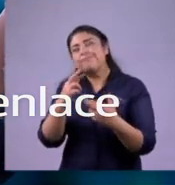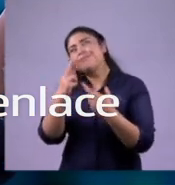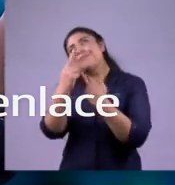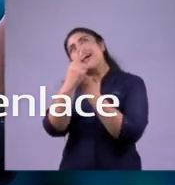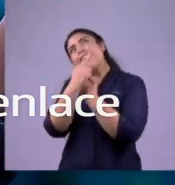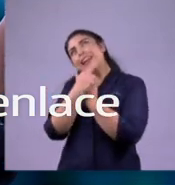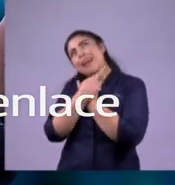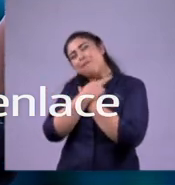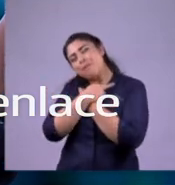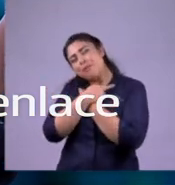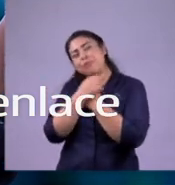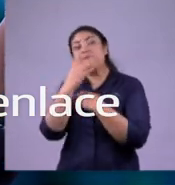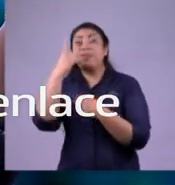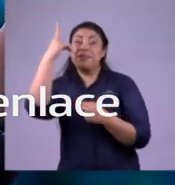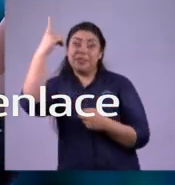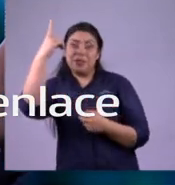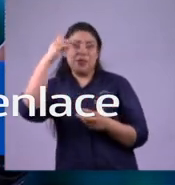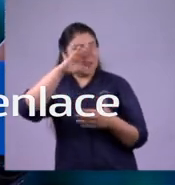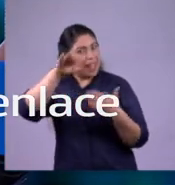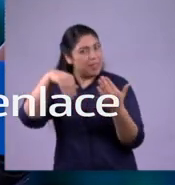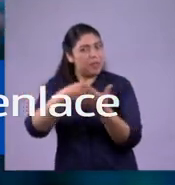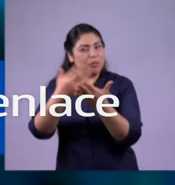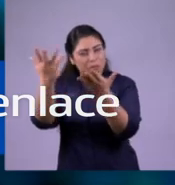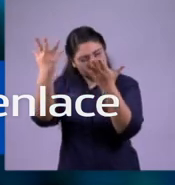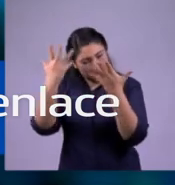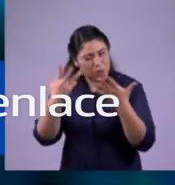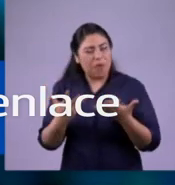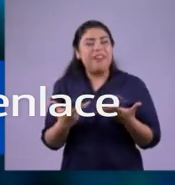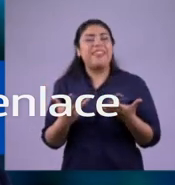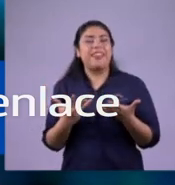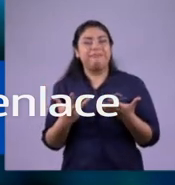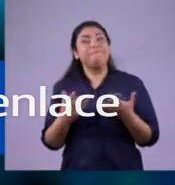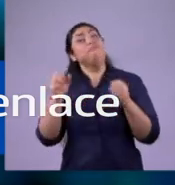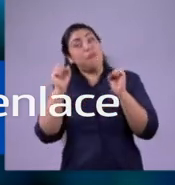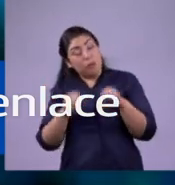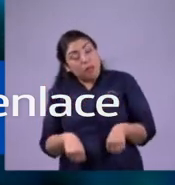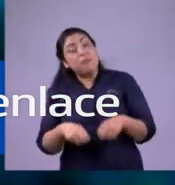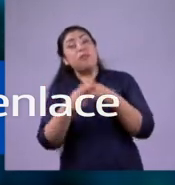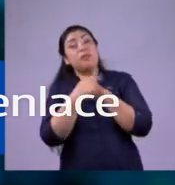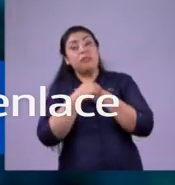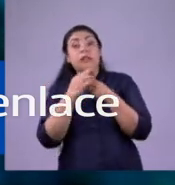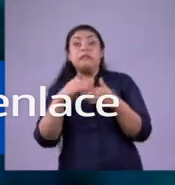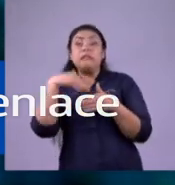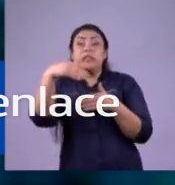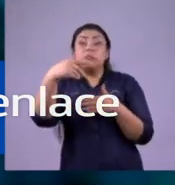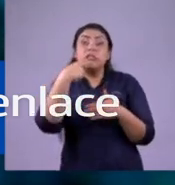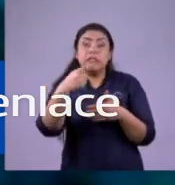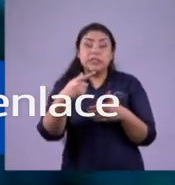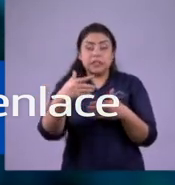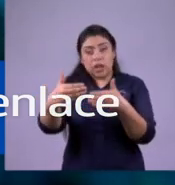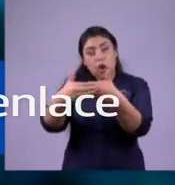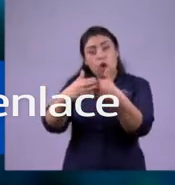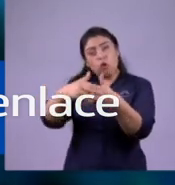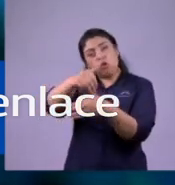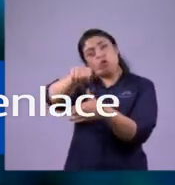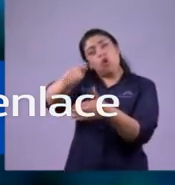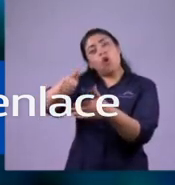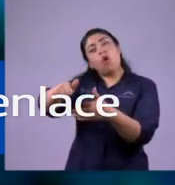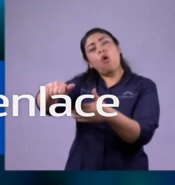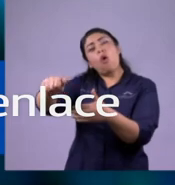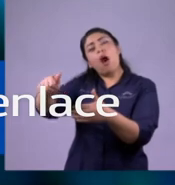nos faltará y entonces descansamos luego junto a aguas de reposo me pastorear a el